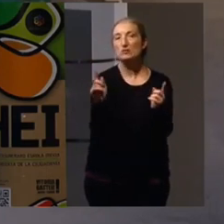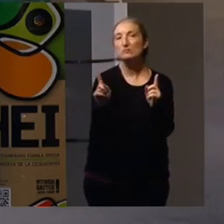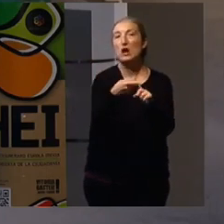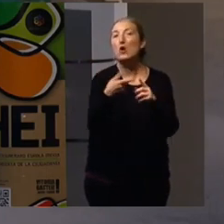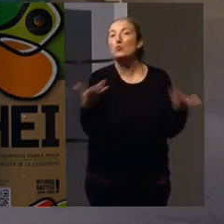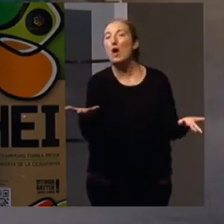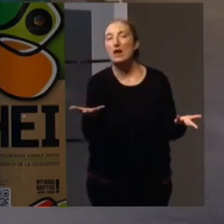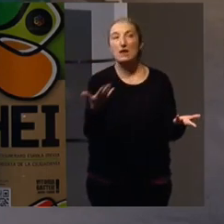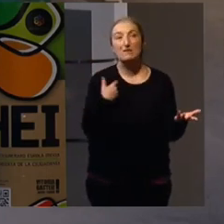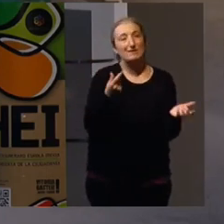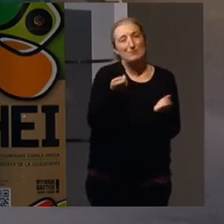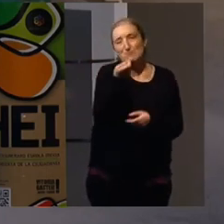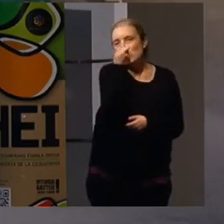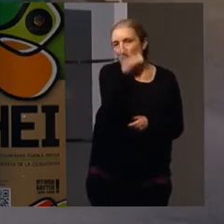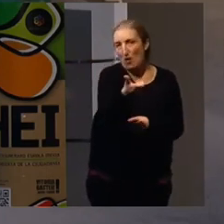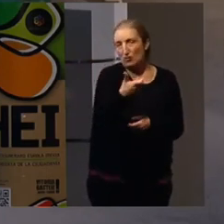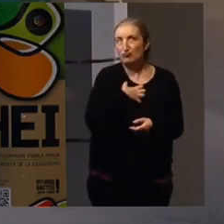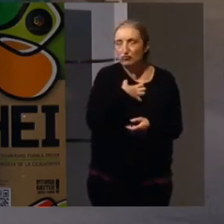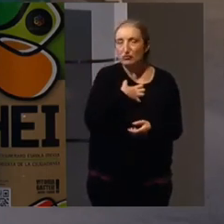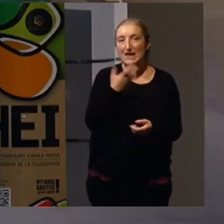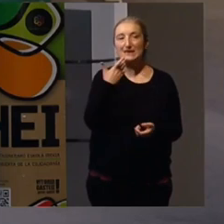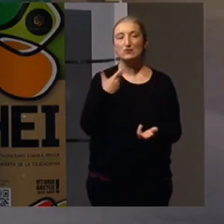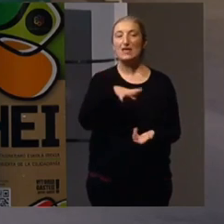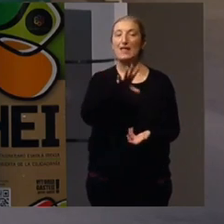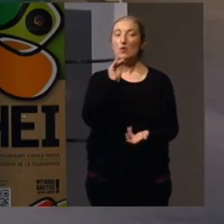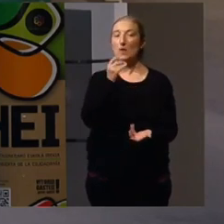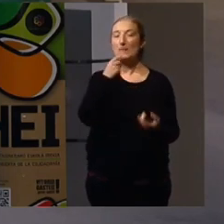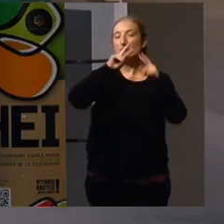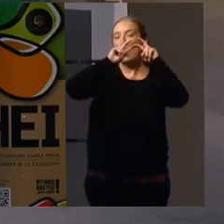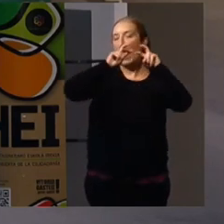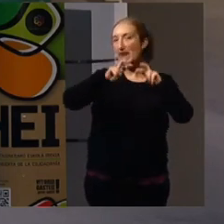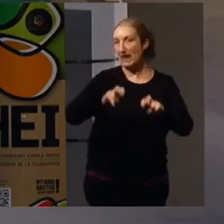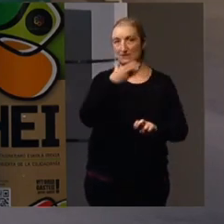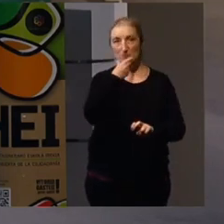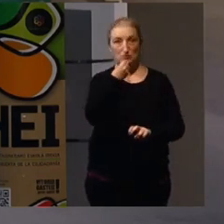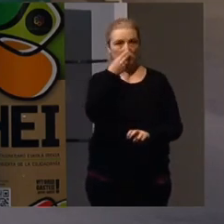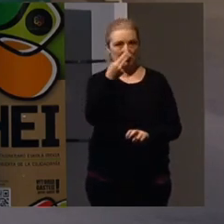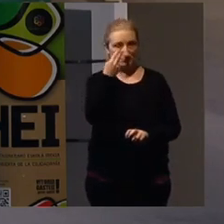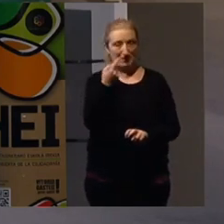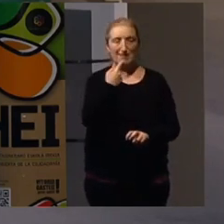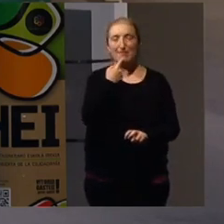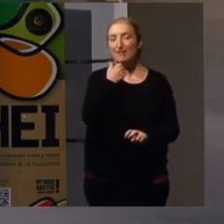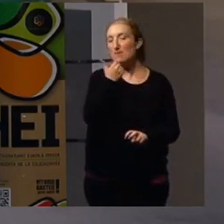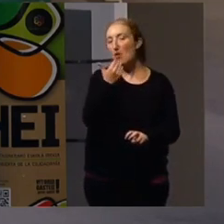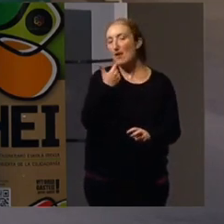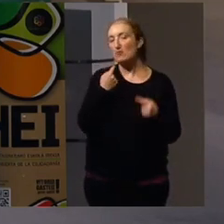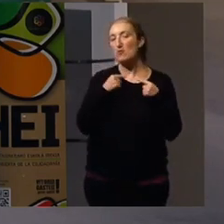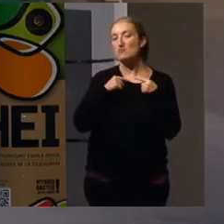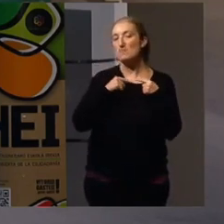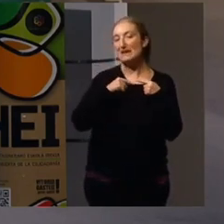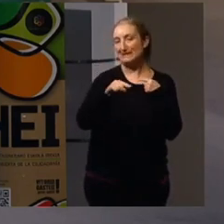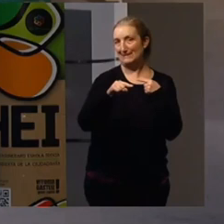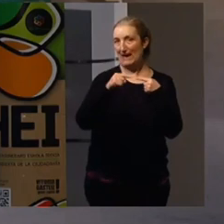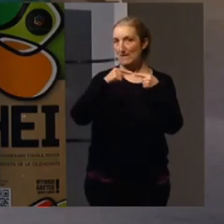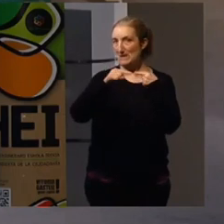porque hay muchísimos menos. Ella lo interpreta y lo, ¿no?, y hace un análisis como muy bonito y muy interesante, como que de alguna manera hay un mensaje en